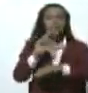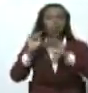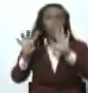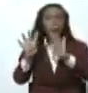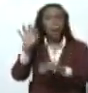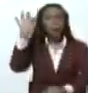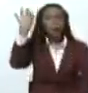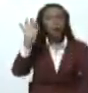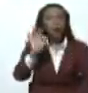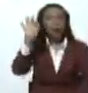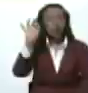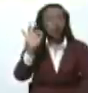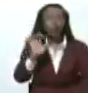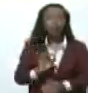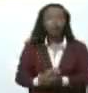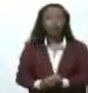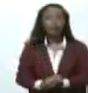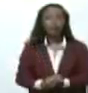48.19%.